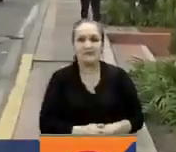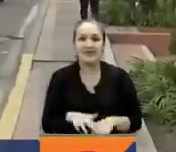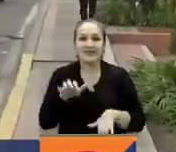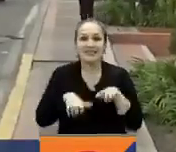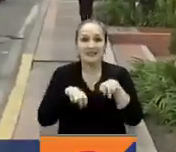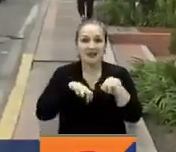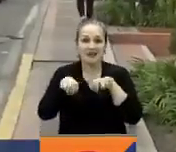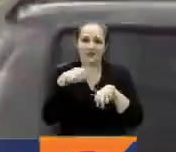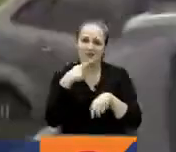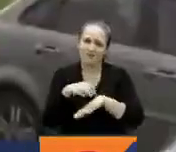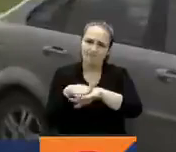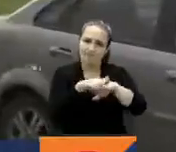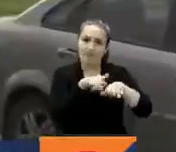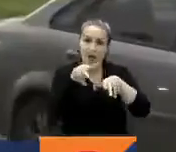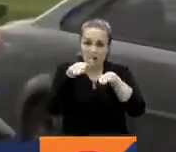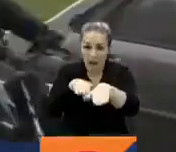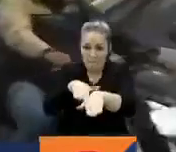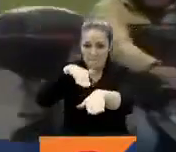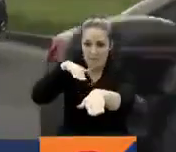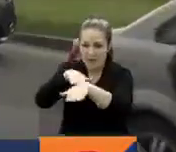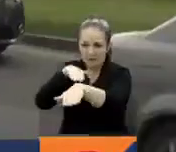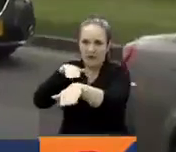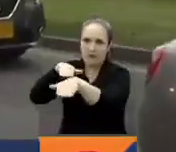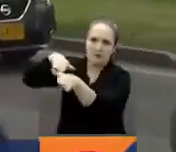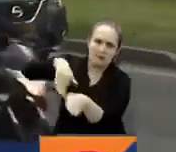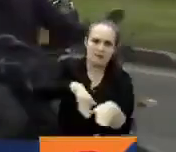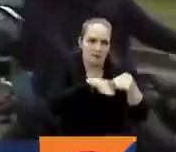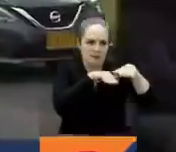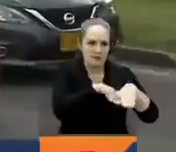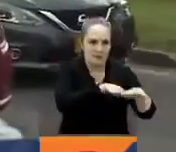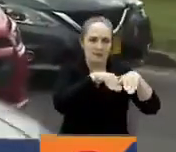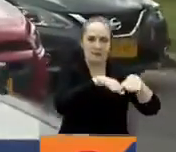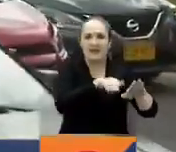Tránsito recomendó tomar vías alternas como la autopista Norte o calle 100 para reducir la congestión vehicular.